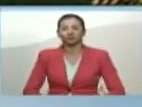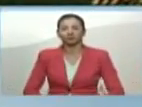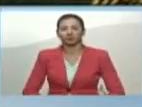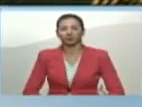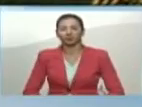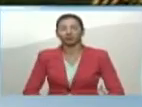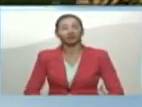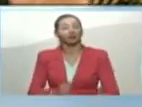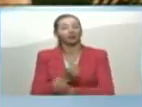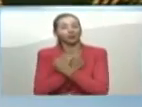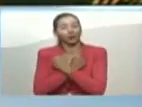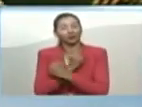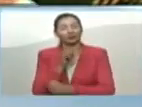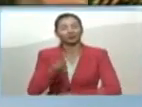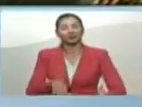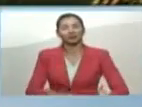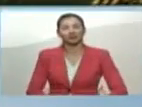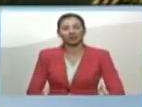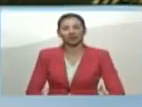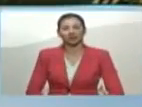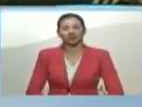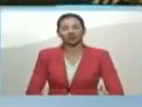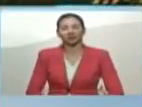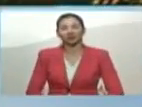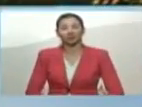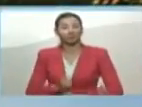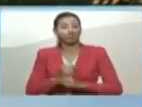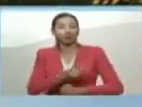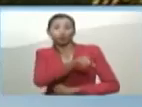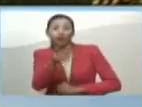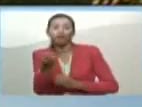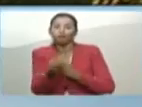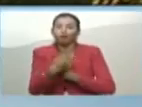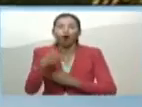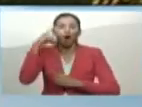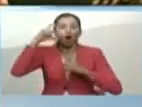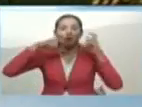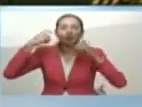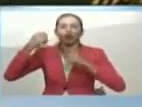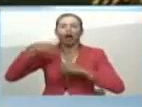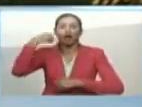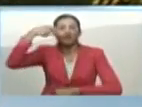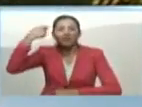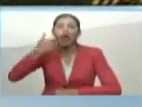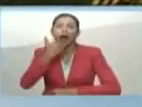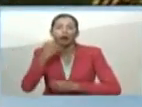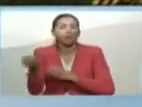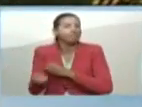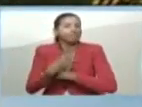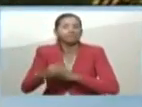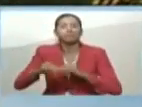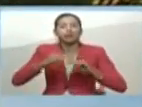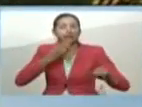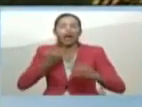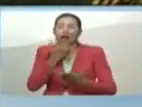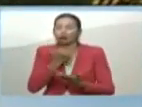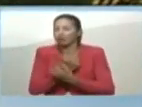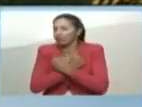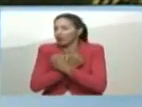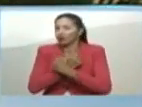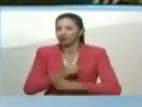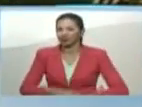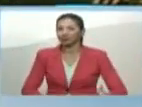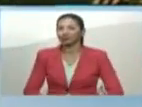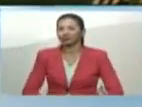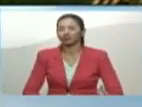amor. Bueno, aquí espero las fotos de ustedes, los videos, los mensajes y todo lo que quieran enviar. Con amor,